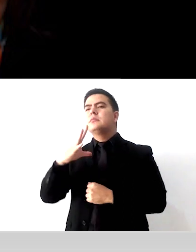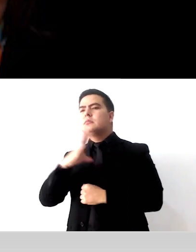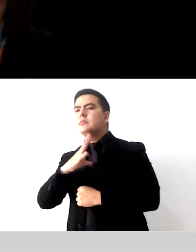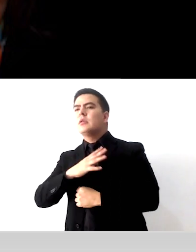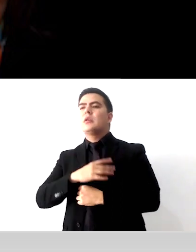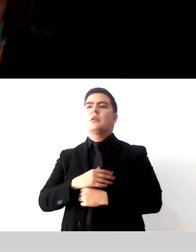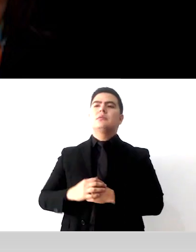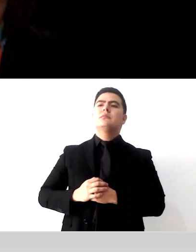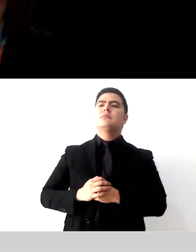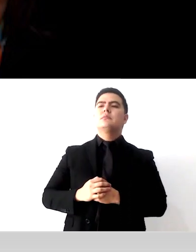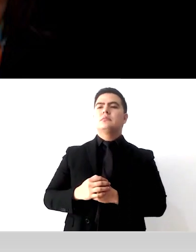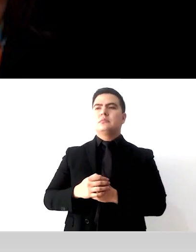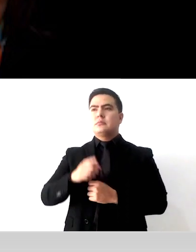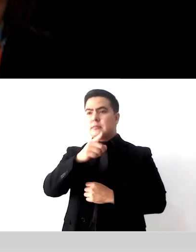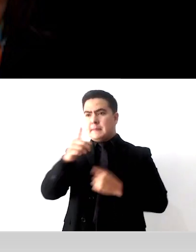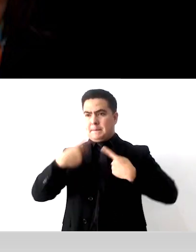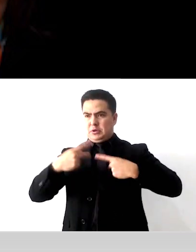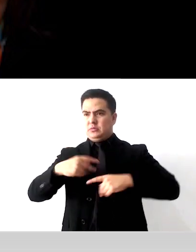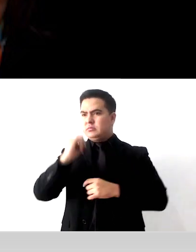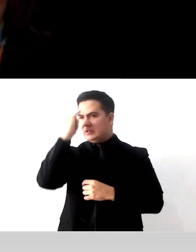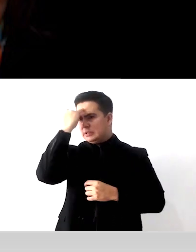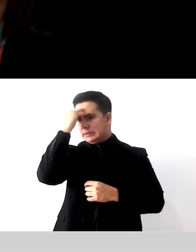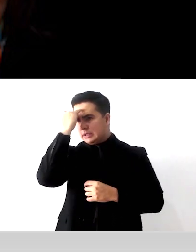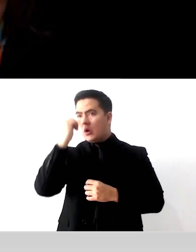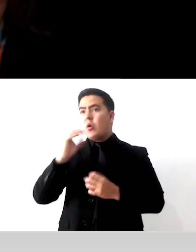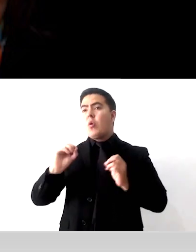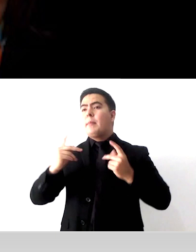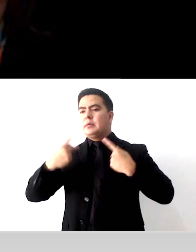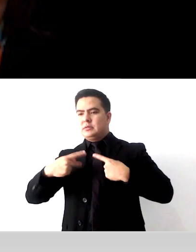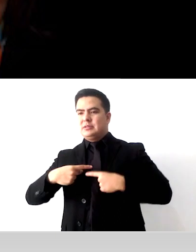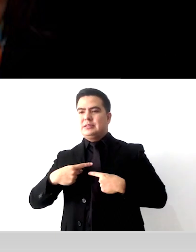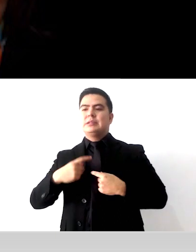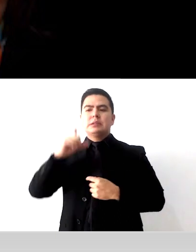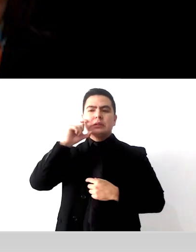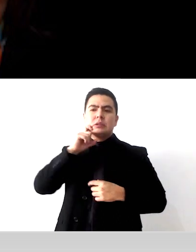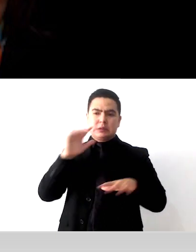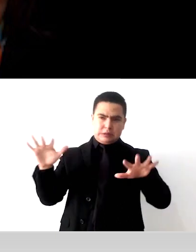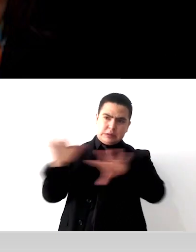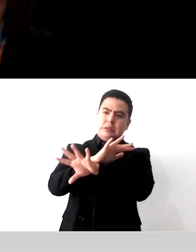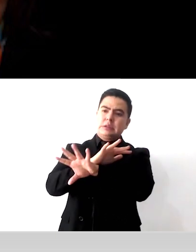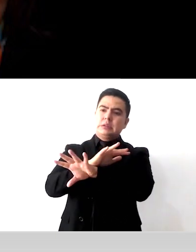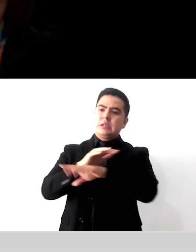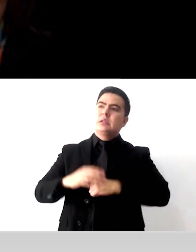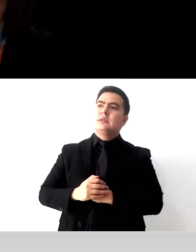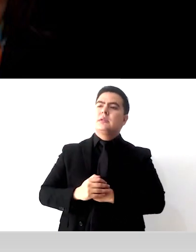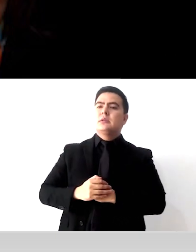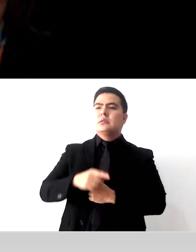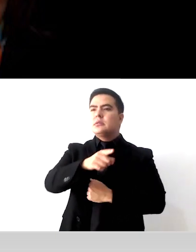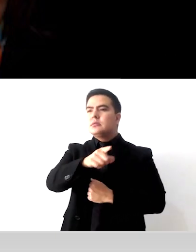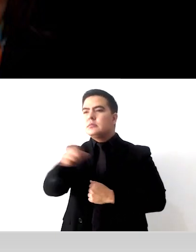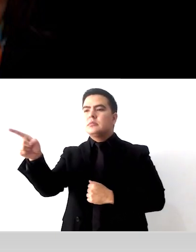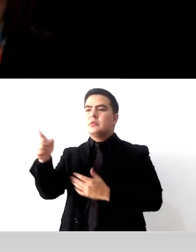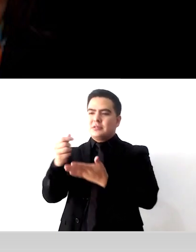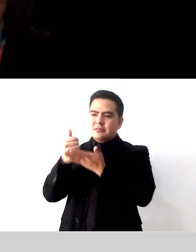para registrar y para aumentar la representación de personas indígenas, de personas trans y la paridad de